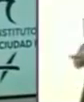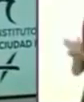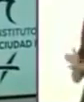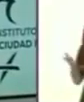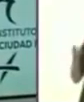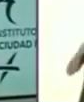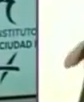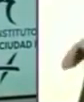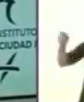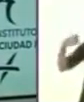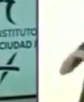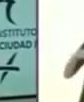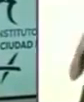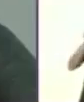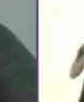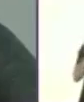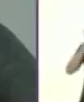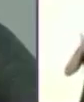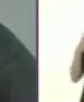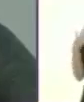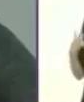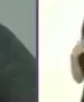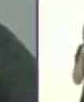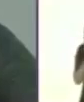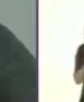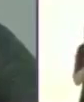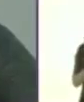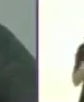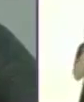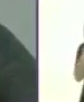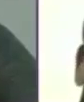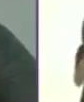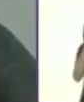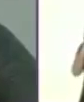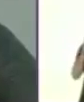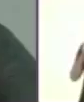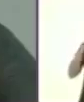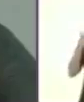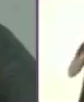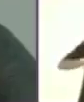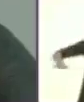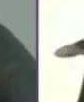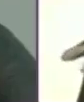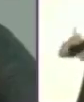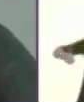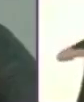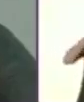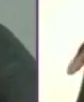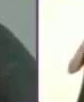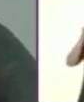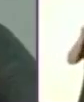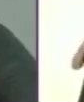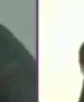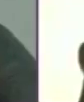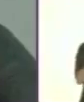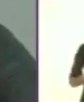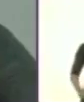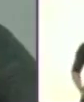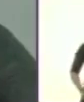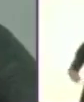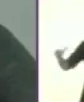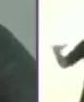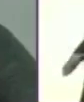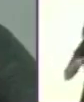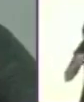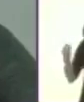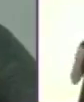su información. Nos llamó, pues nos dijo que éramos unos asalariados y que nos entendía, pero pues no dejó de soltar